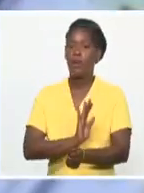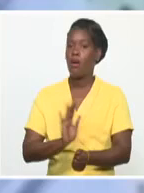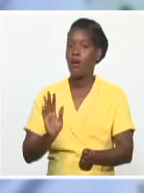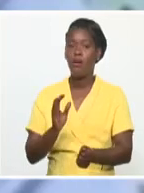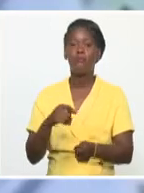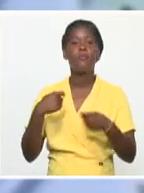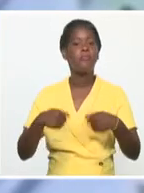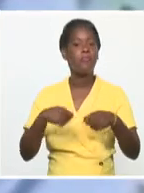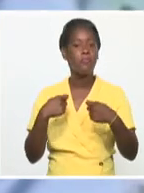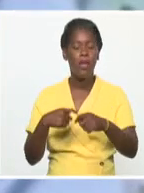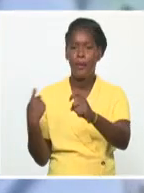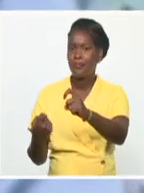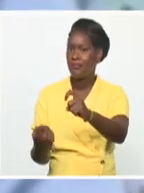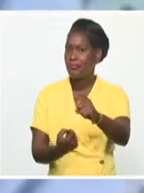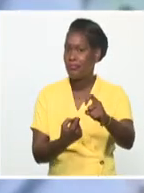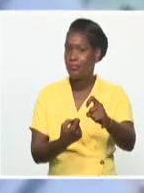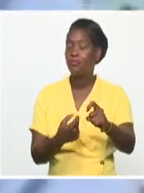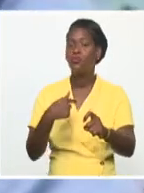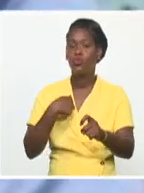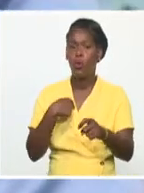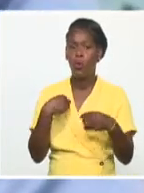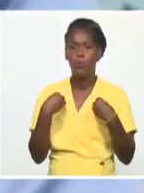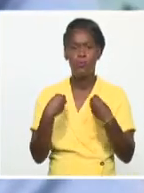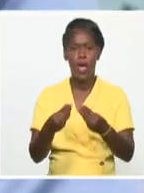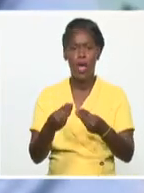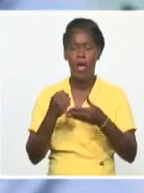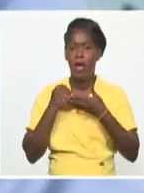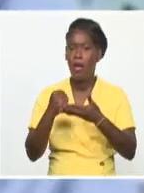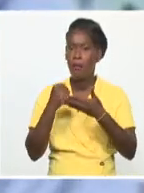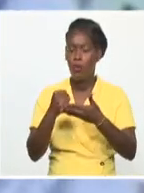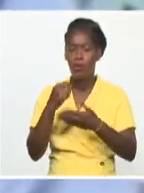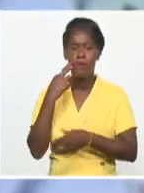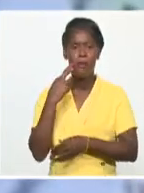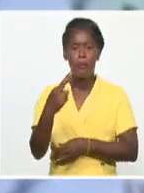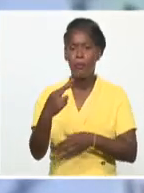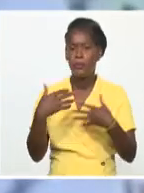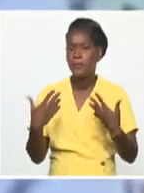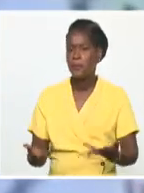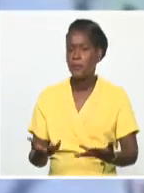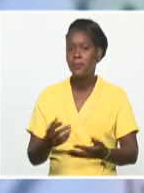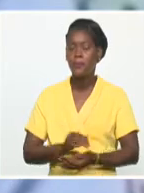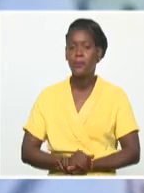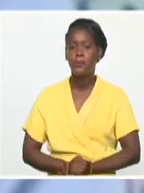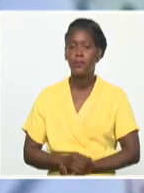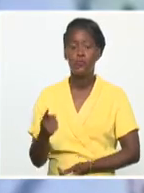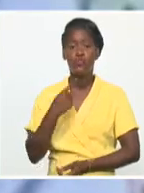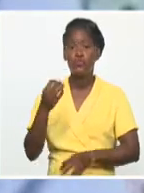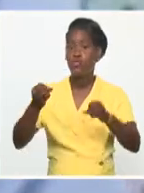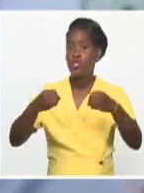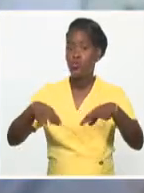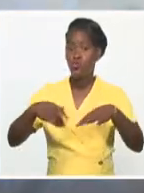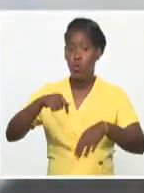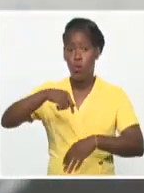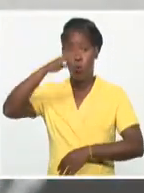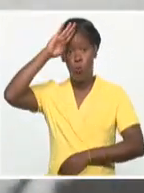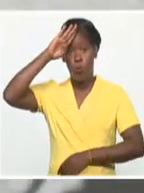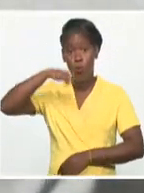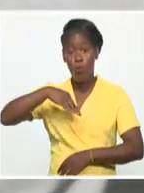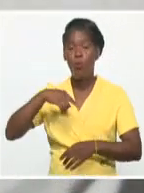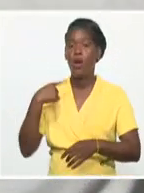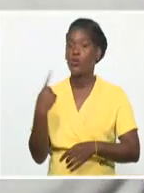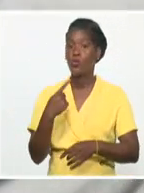aunque puedo responder el que por lo menos en las condiciones de nuestro país no había otro